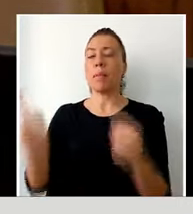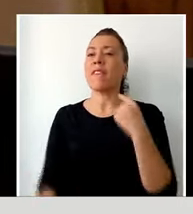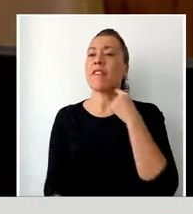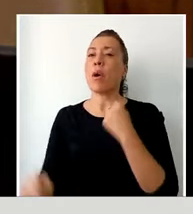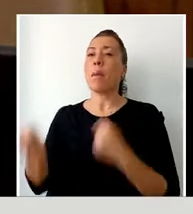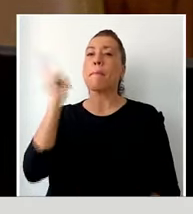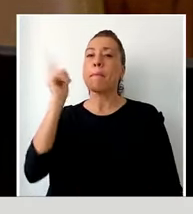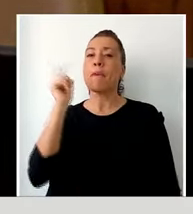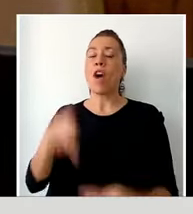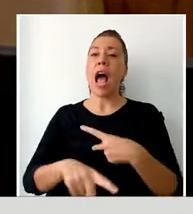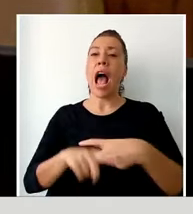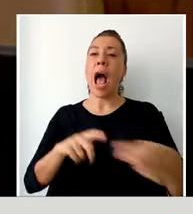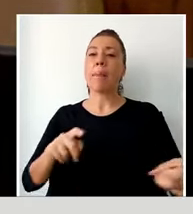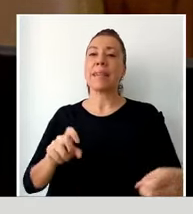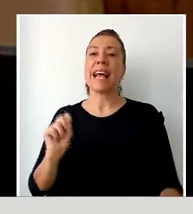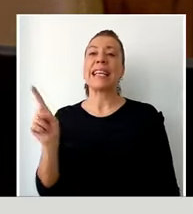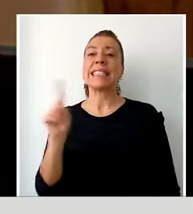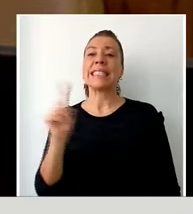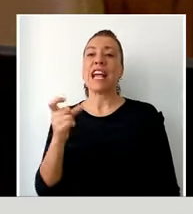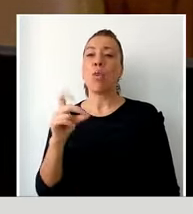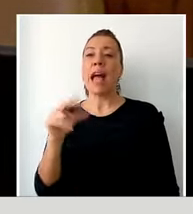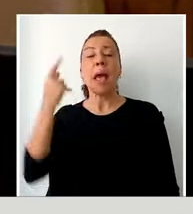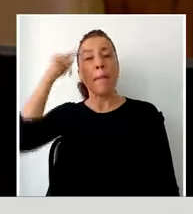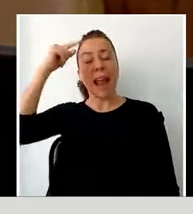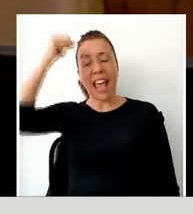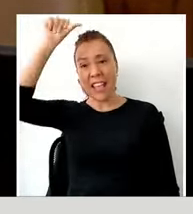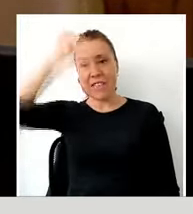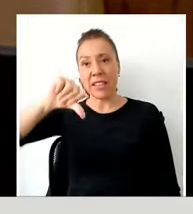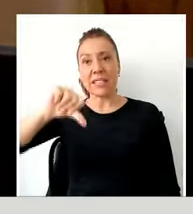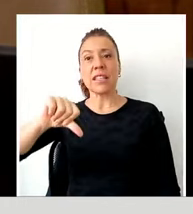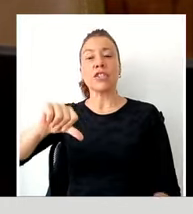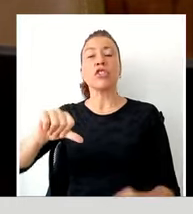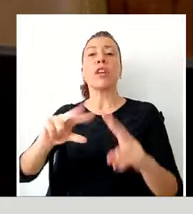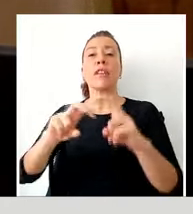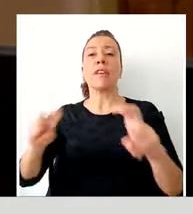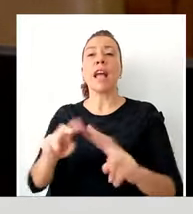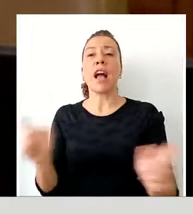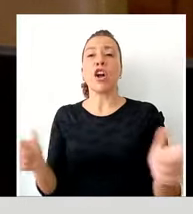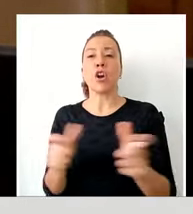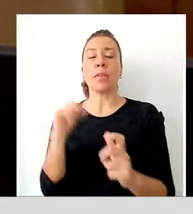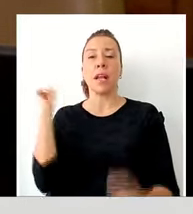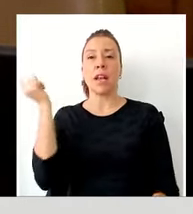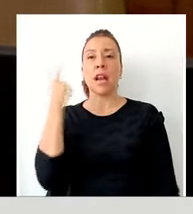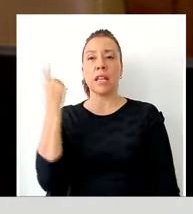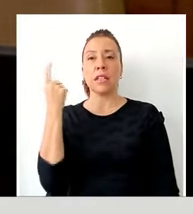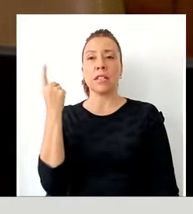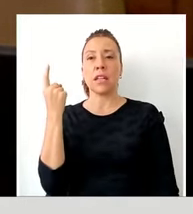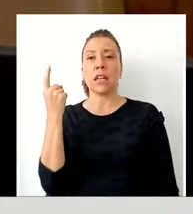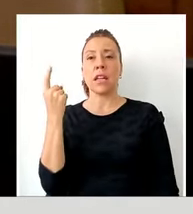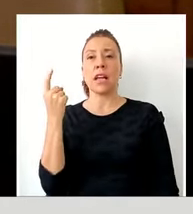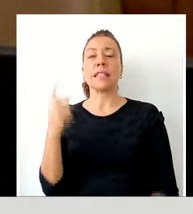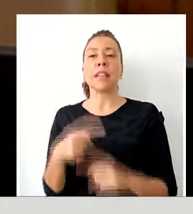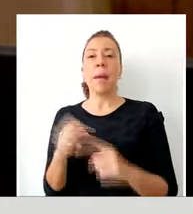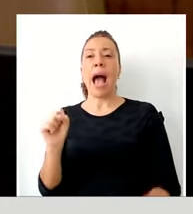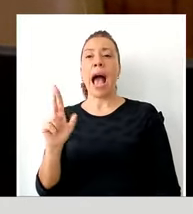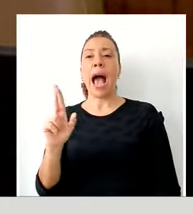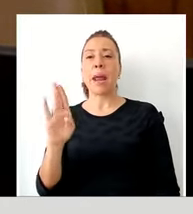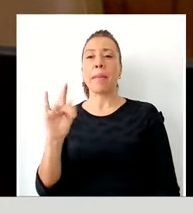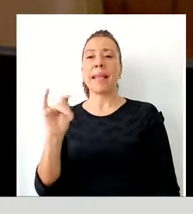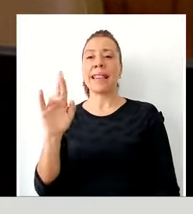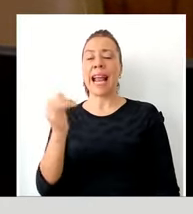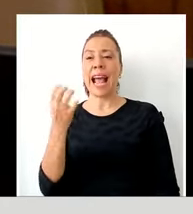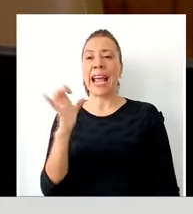amenazas secundaria para la investigación y sanción que aplique el comité Nacional de arbitraje deportivo valoramos además